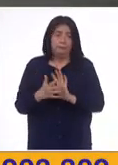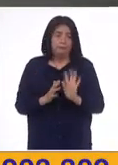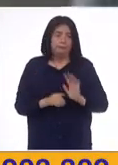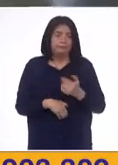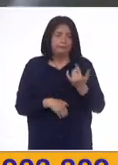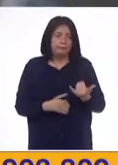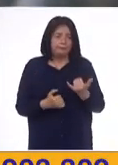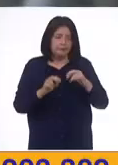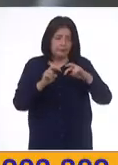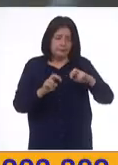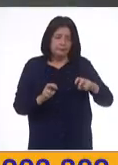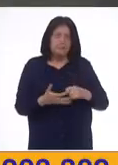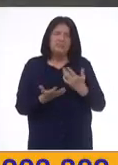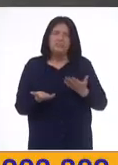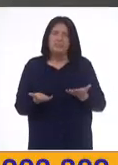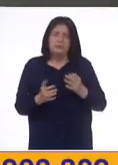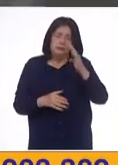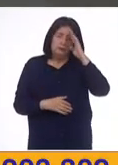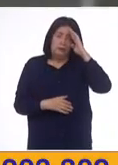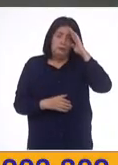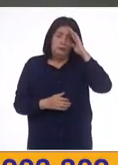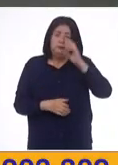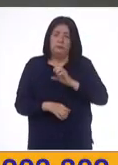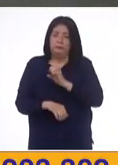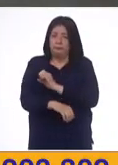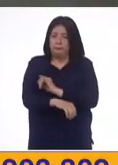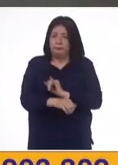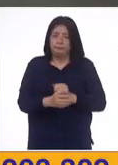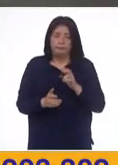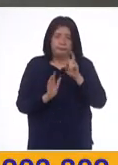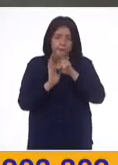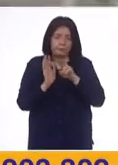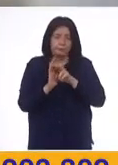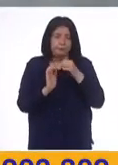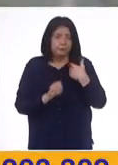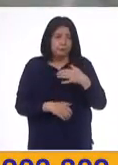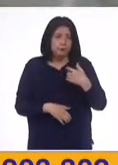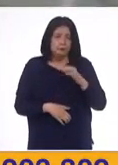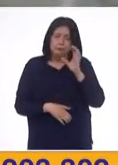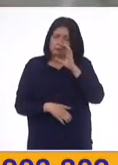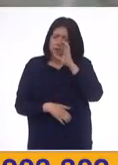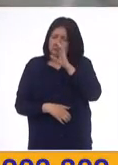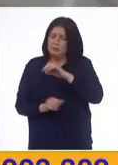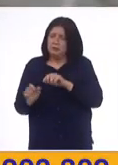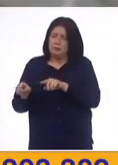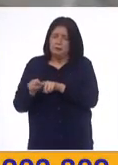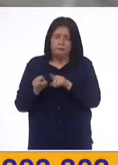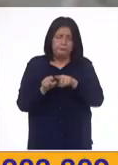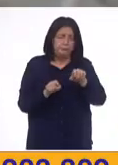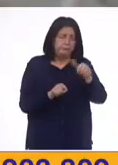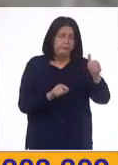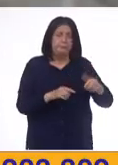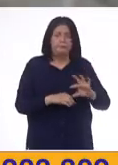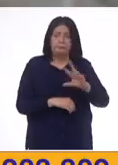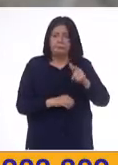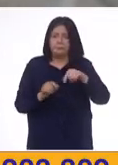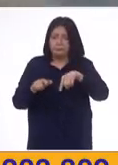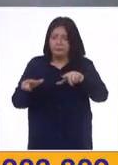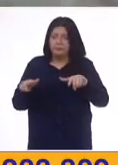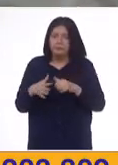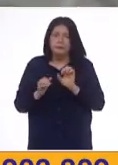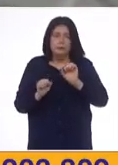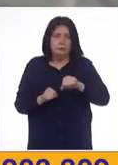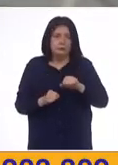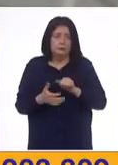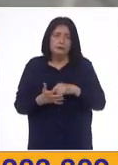caso lo investiga la de Pincri de San Isidro. Los videos del asalto servirán para buscar similitudes con otros robos en la zona y así